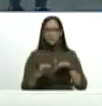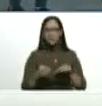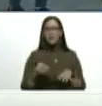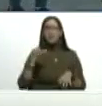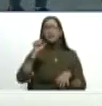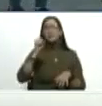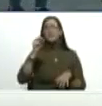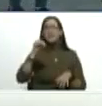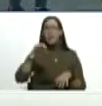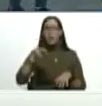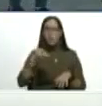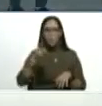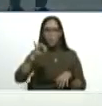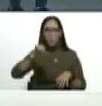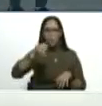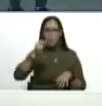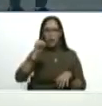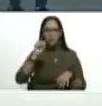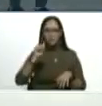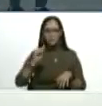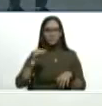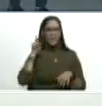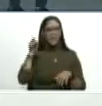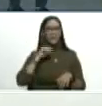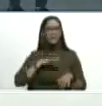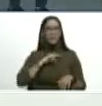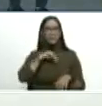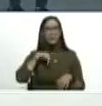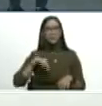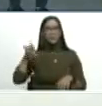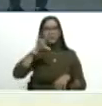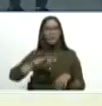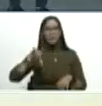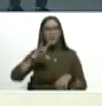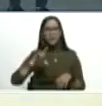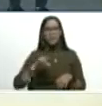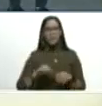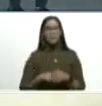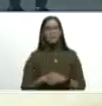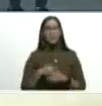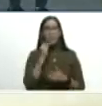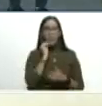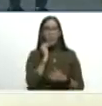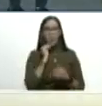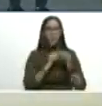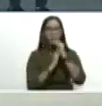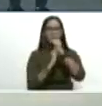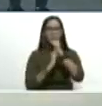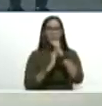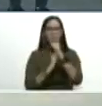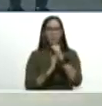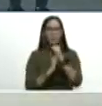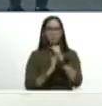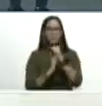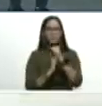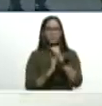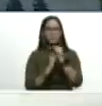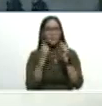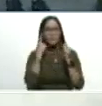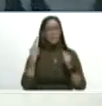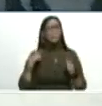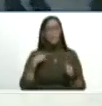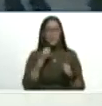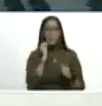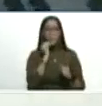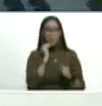de Capistrano. Allá está nuestro querido compañero, joven líder, joven, jovencito. Miren cómo tenemos jóvenes